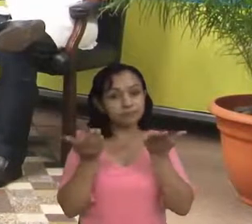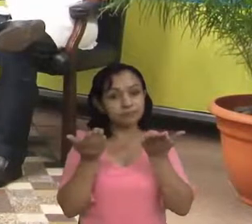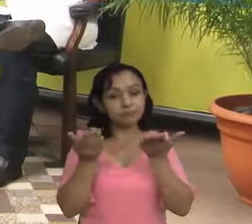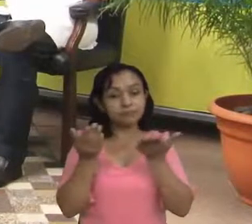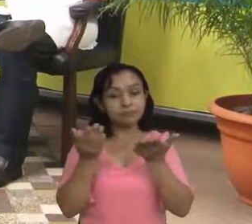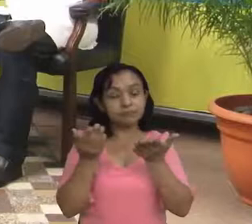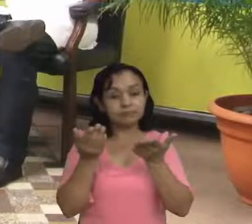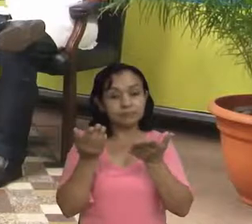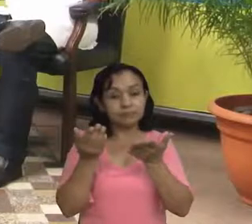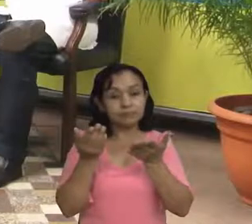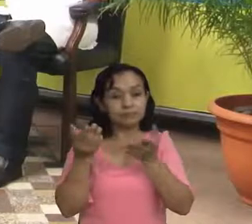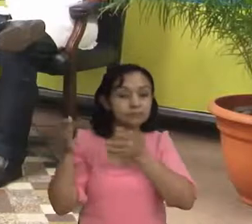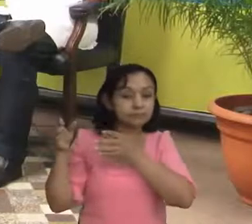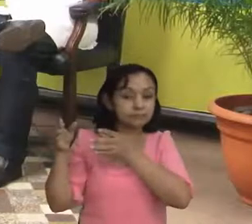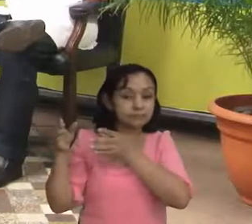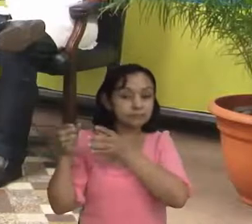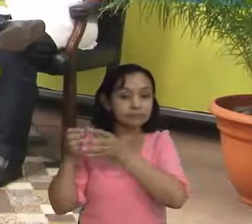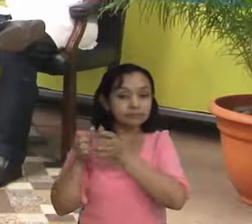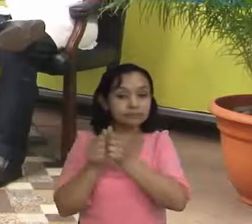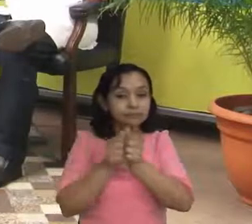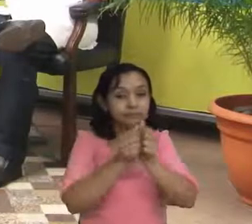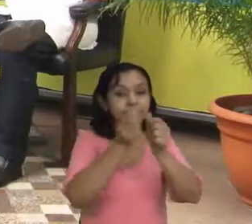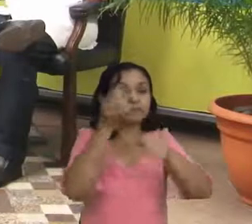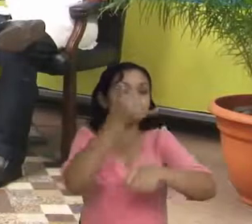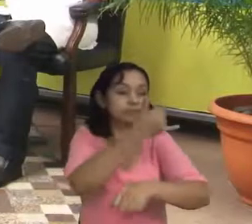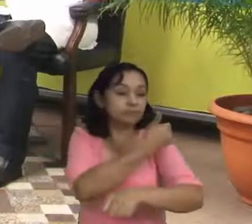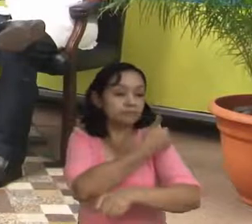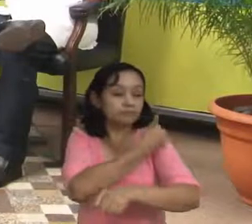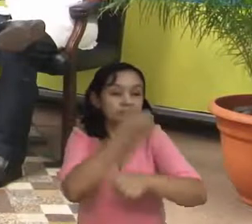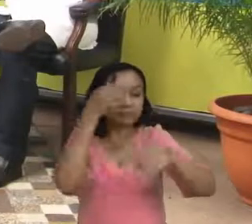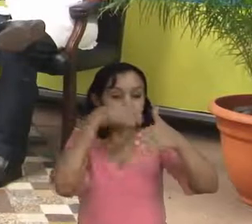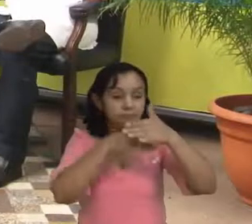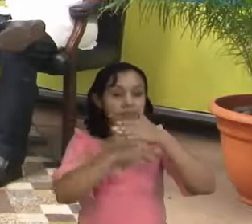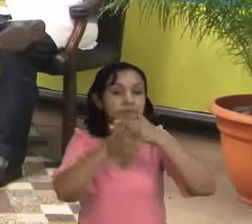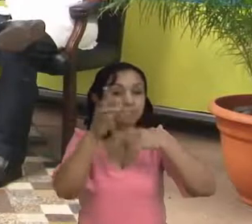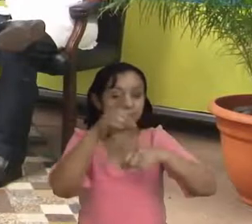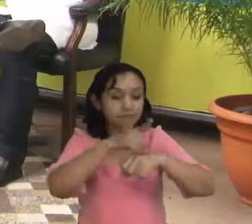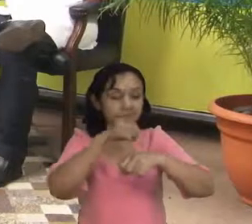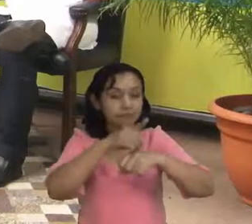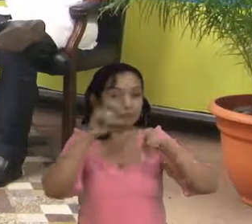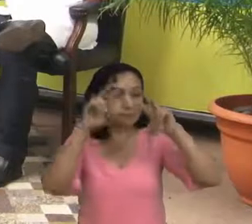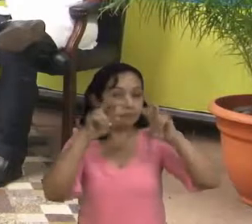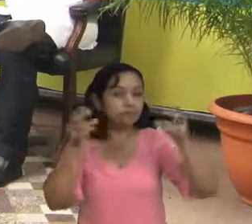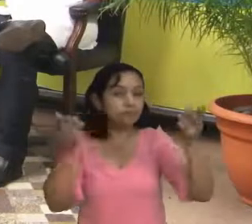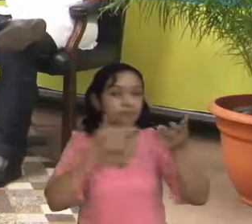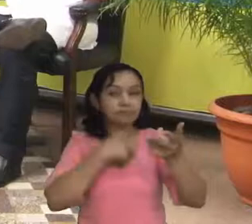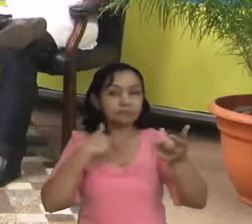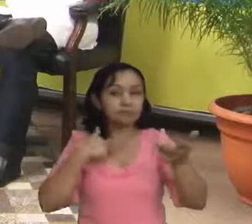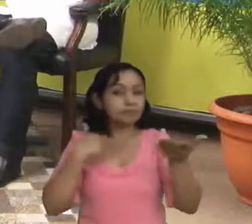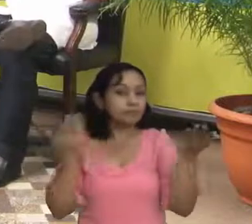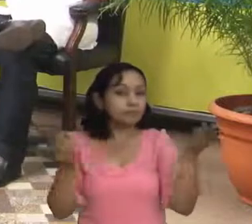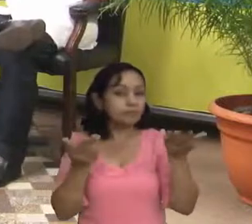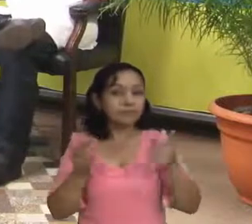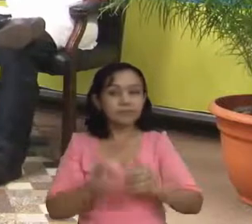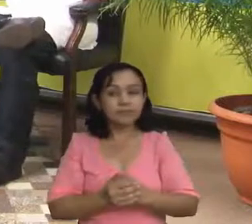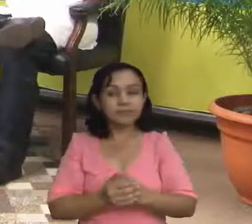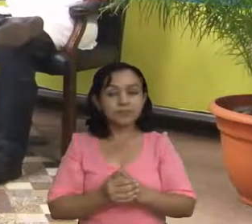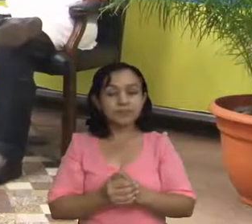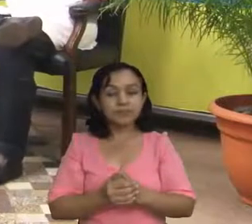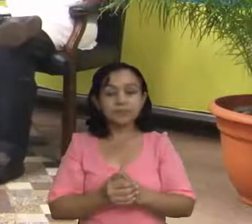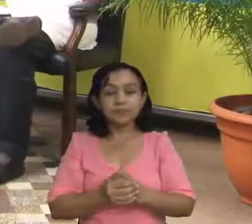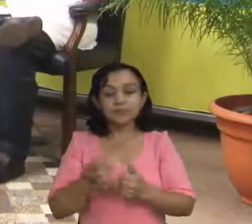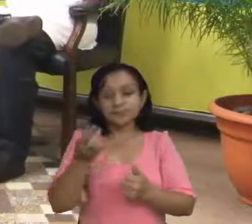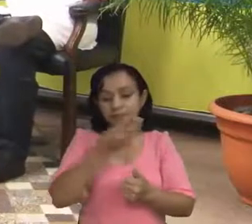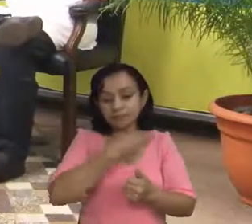hospital ya pueda ir por lo menos menos grave al hospital. Sí, mira, nosotros como